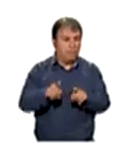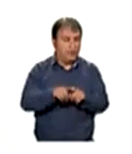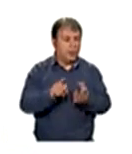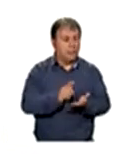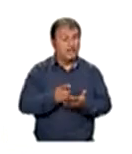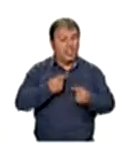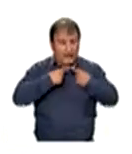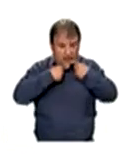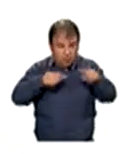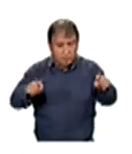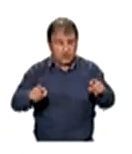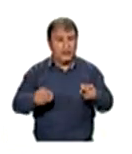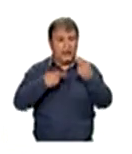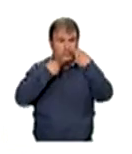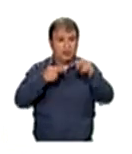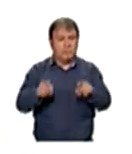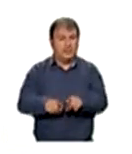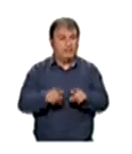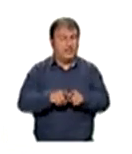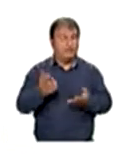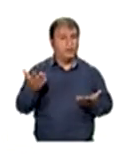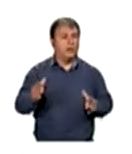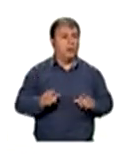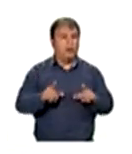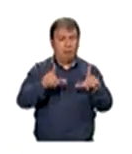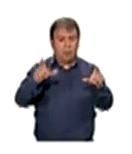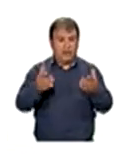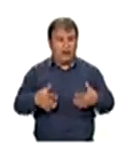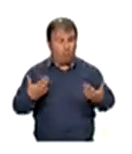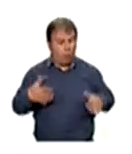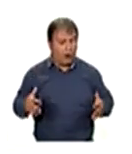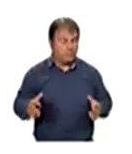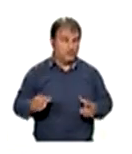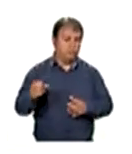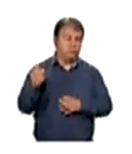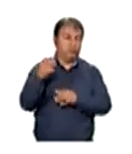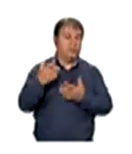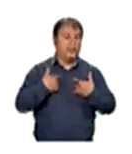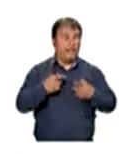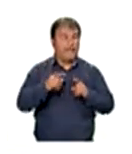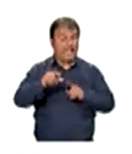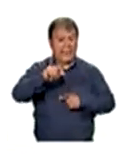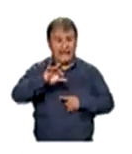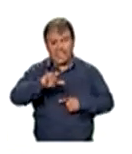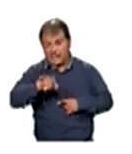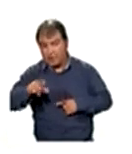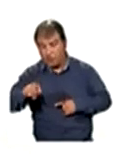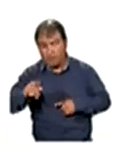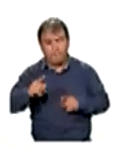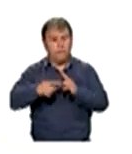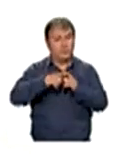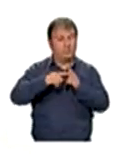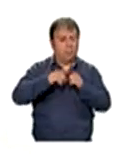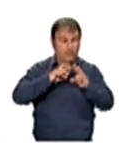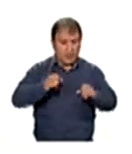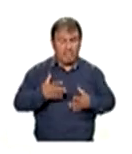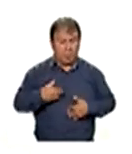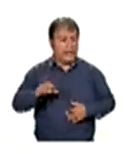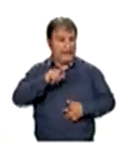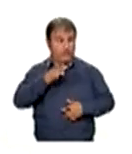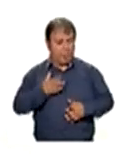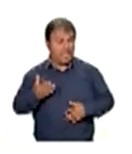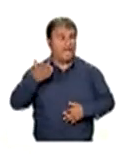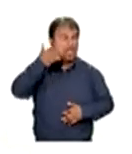a conocer la noticia, ¿no? Así es. Tenemos el siguiente en pantalla. Se encienden las alarmas en Perú. Guerrero dio positivo de doping y quiere ir a Zurich a hacer